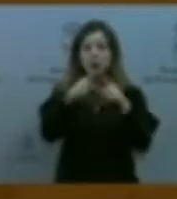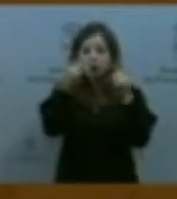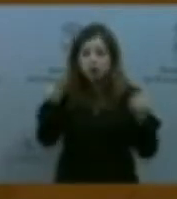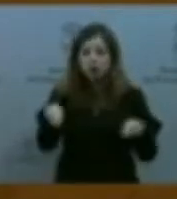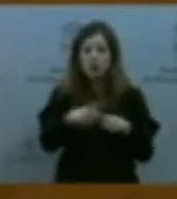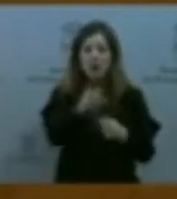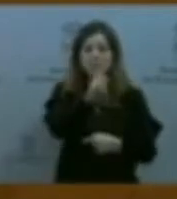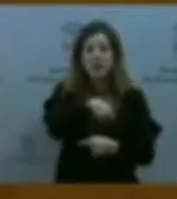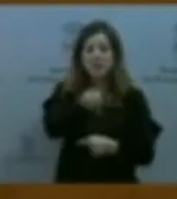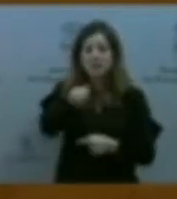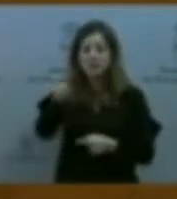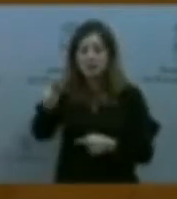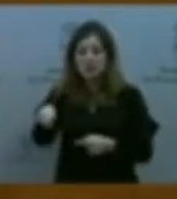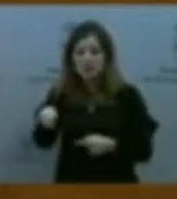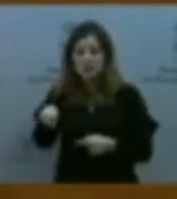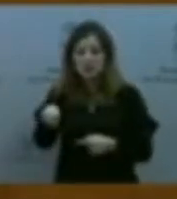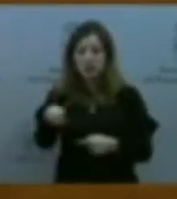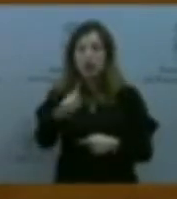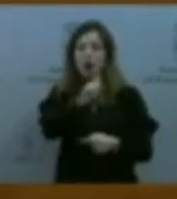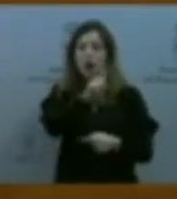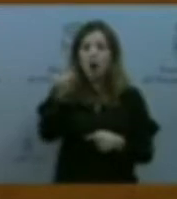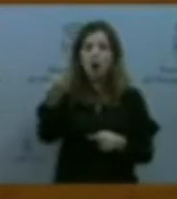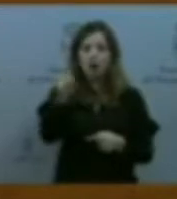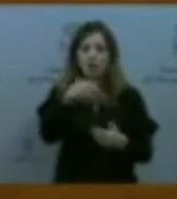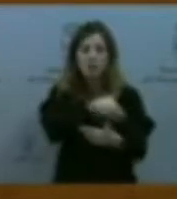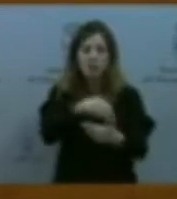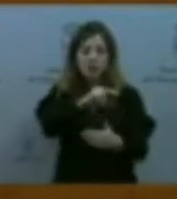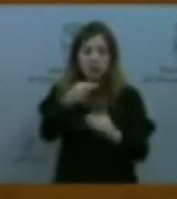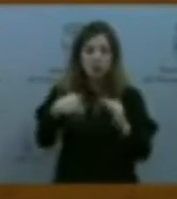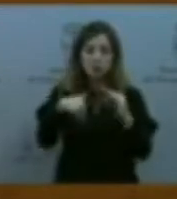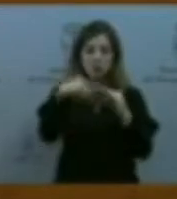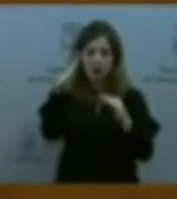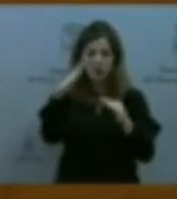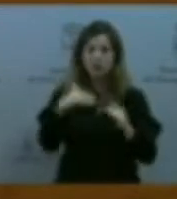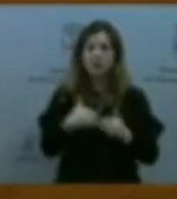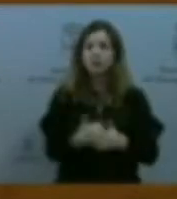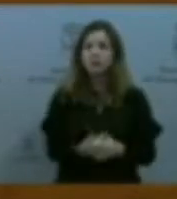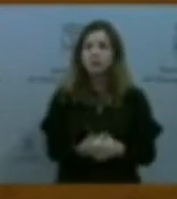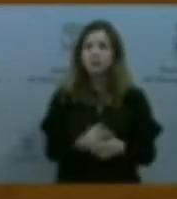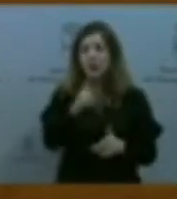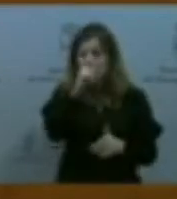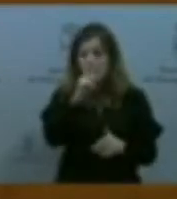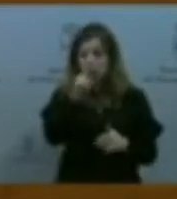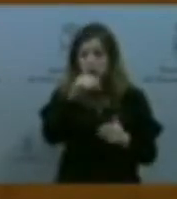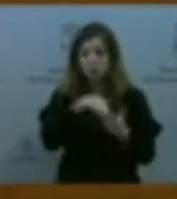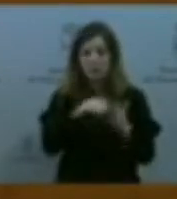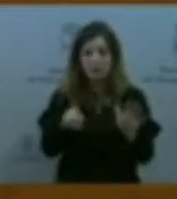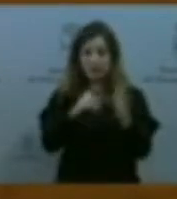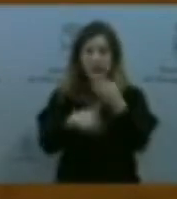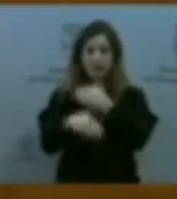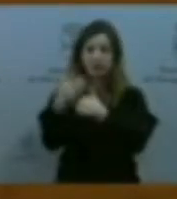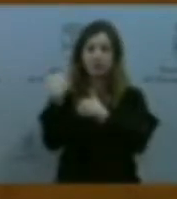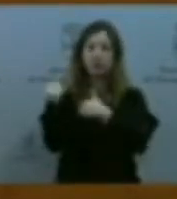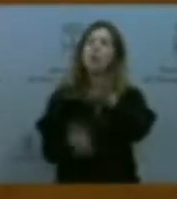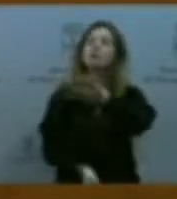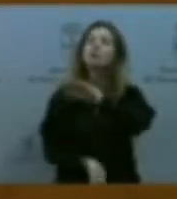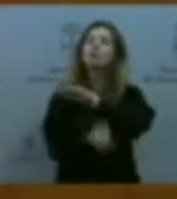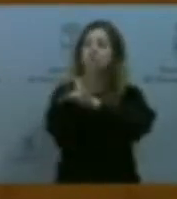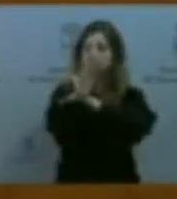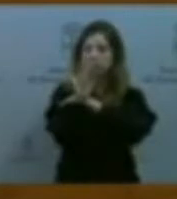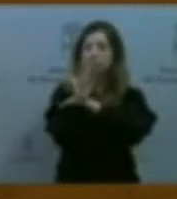11 millones de euros. Cuando en el año 2006 se crea la figura y se regula